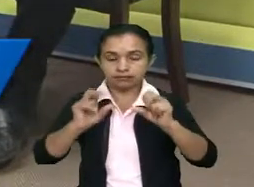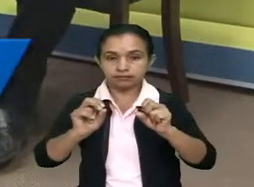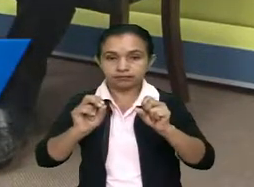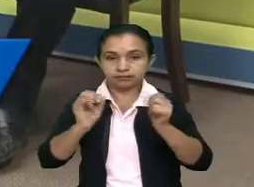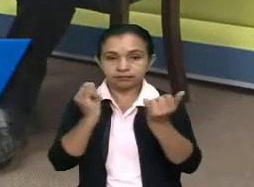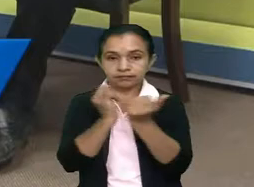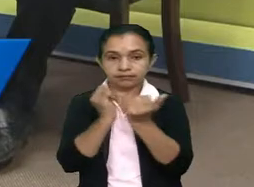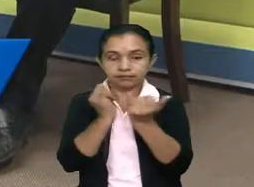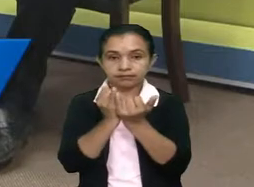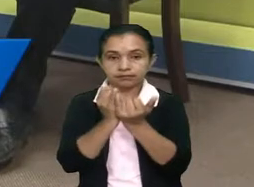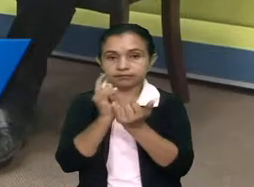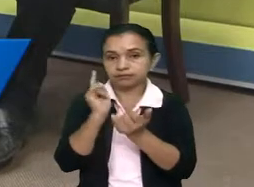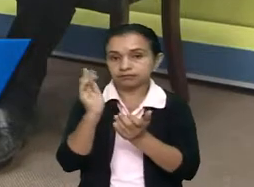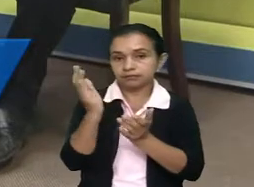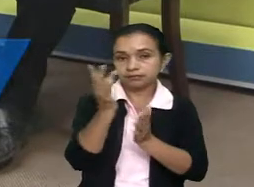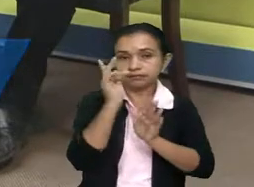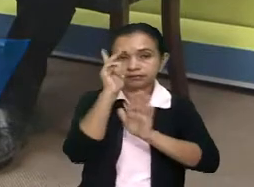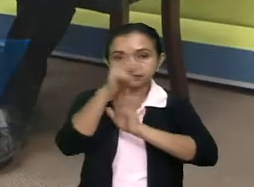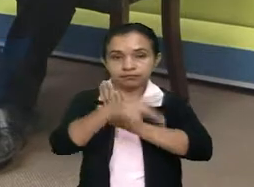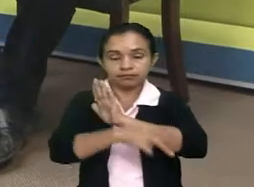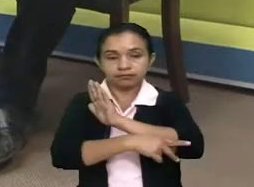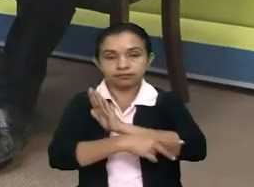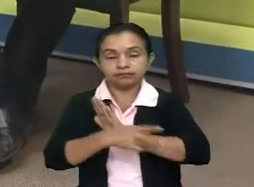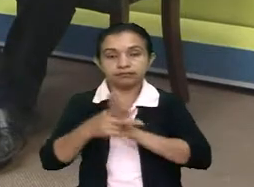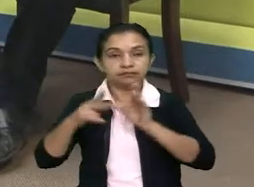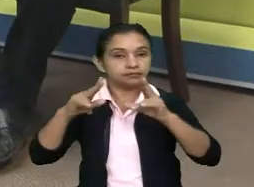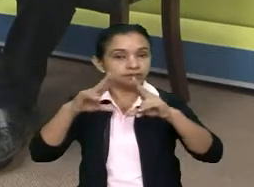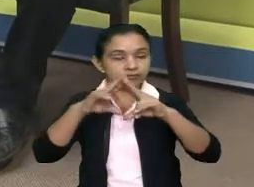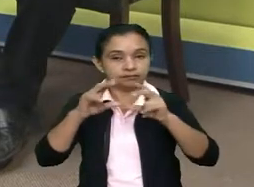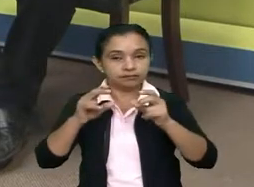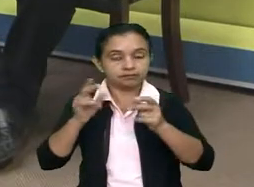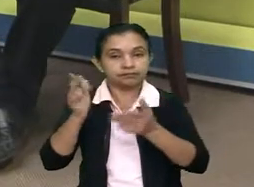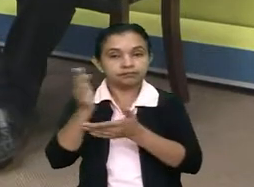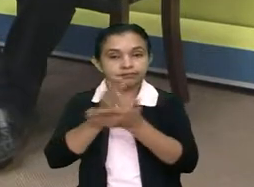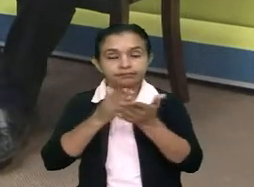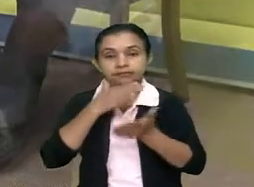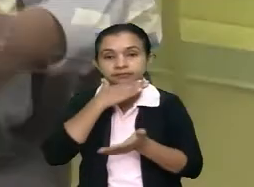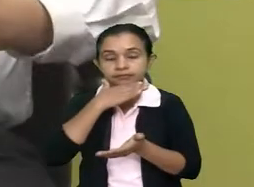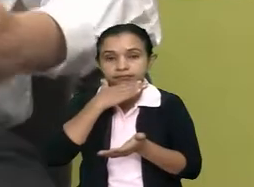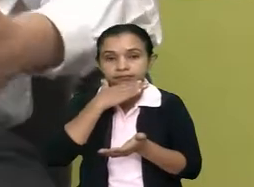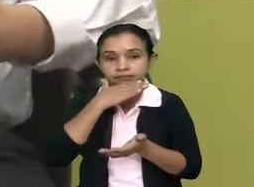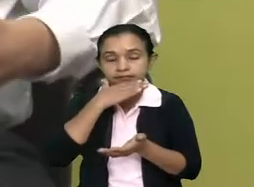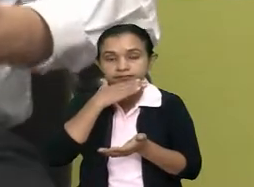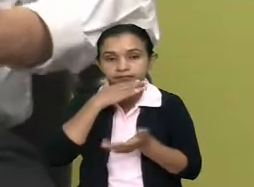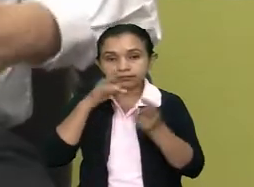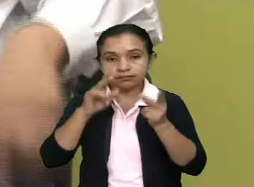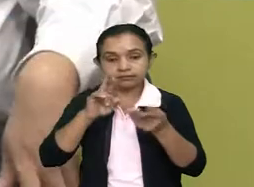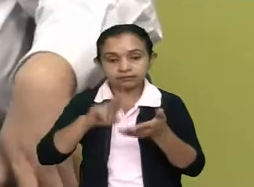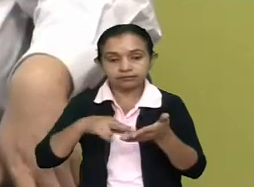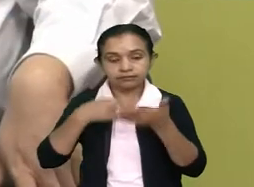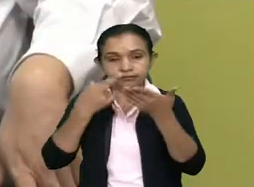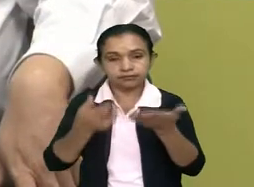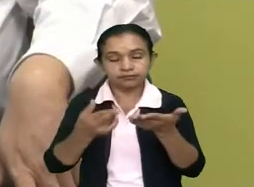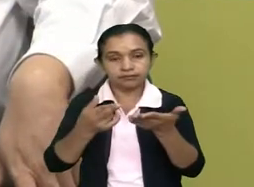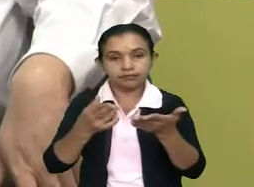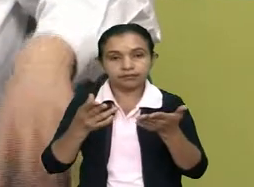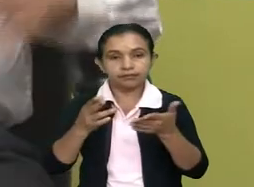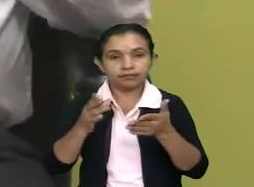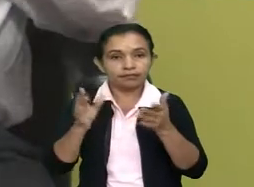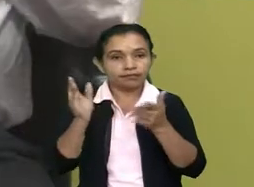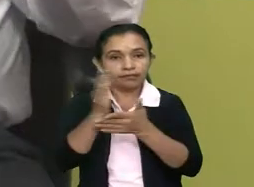igual que en casi todos los países del mundo hay dificultades para a veces para conseguir donantes de tipos escasos